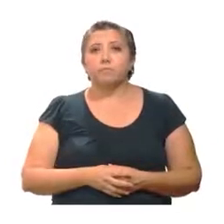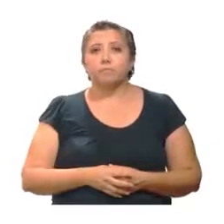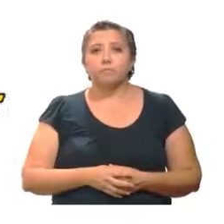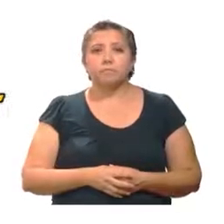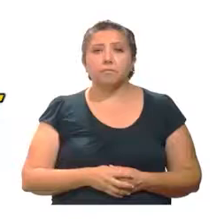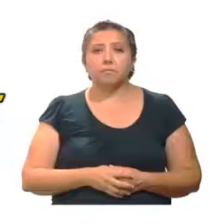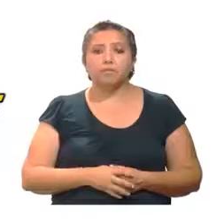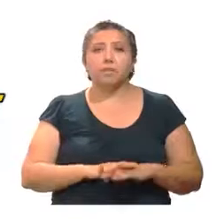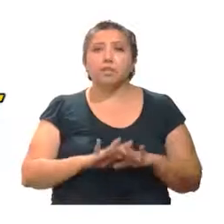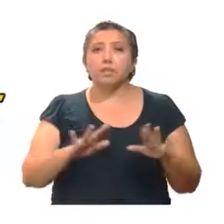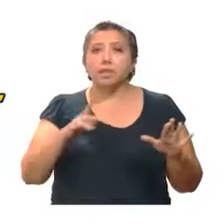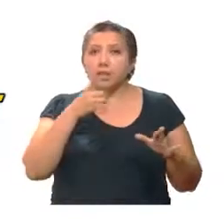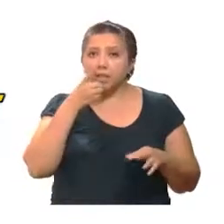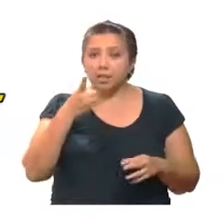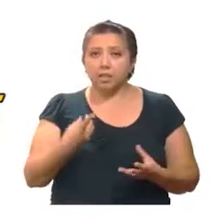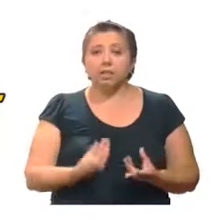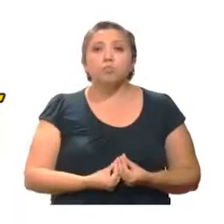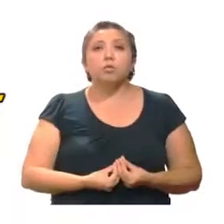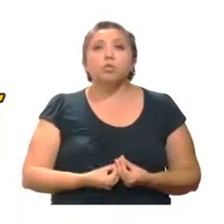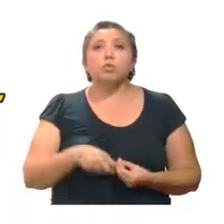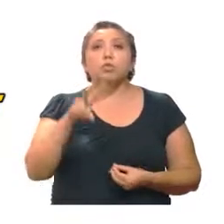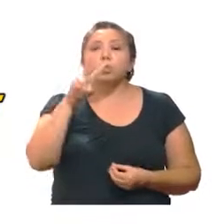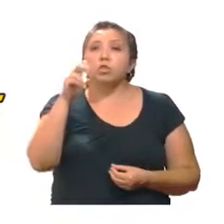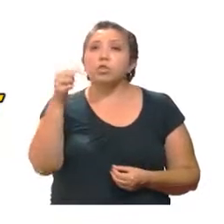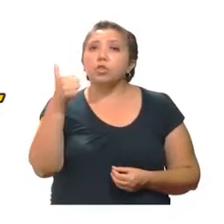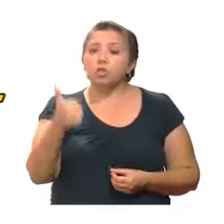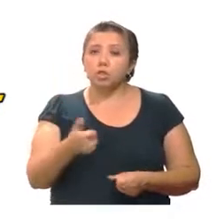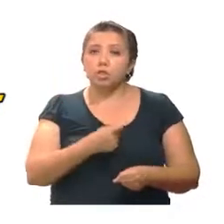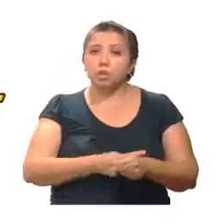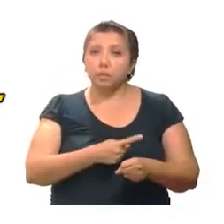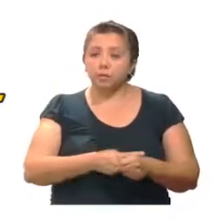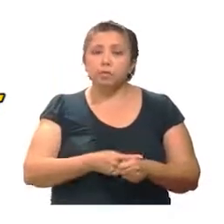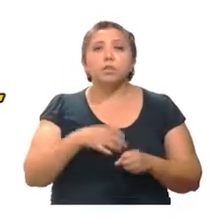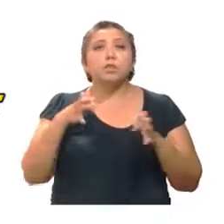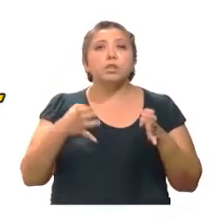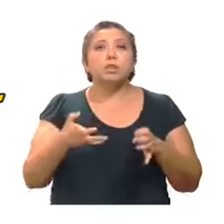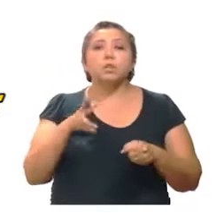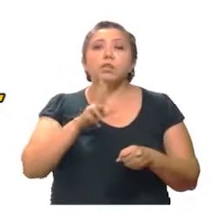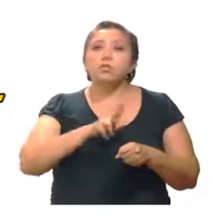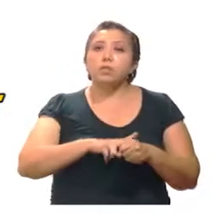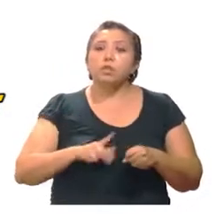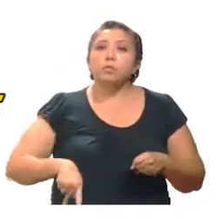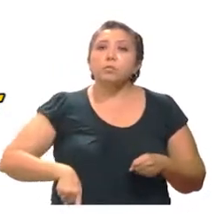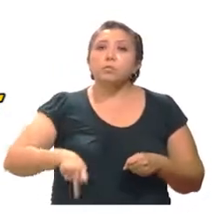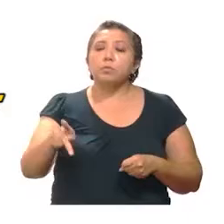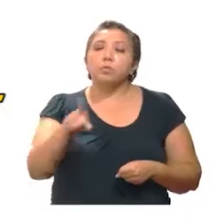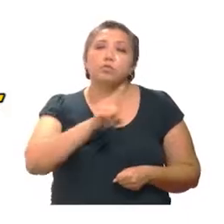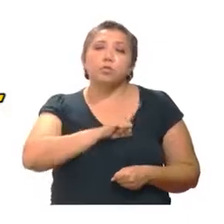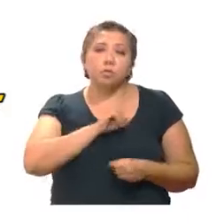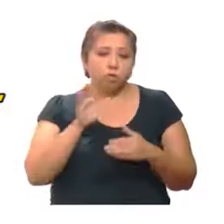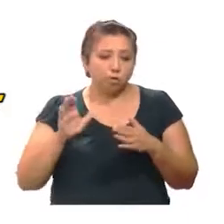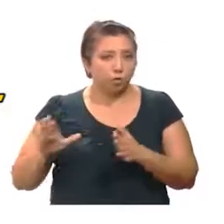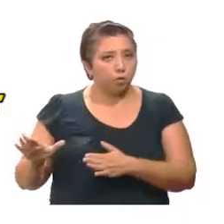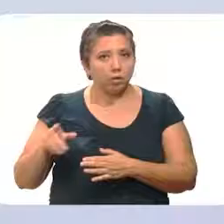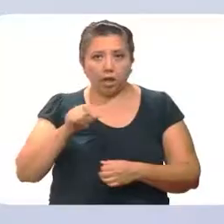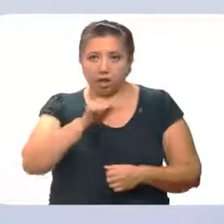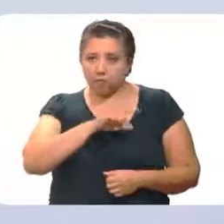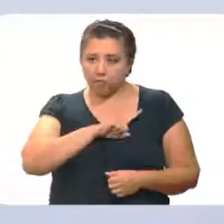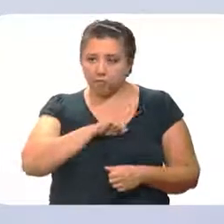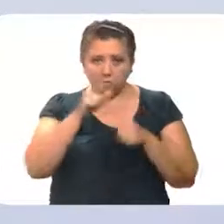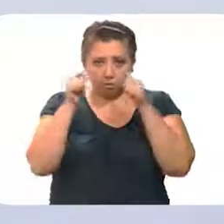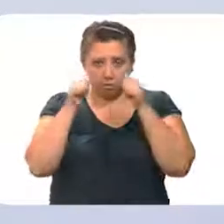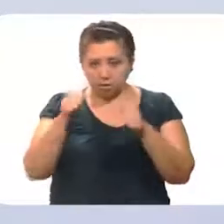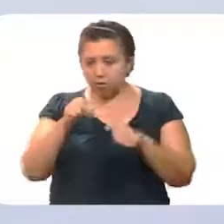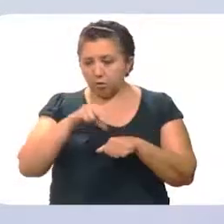leves. Como ya mencionamos, 206 de los casos positivos están en hospitales públicos y en aislamiento total.